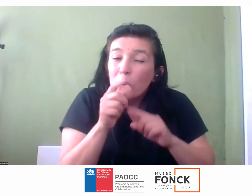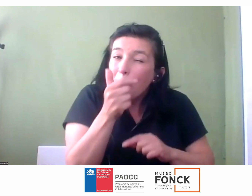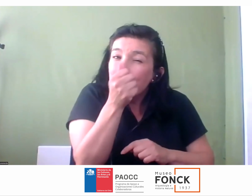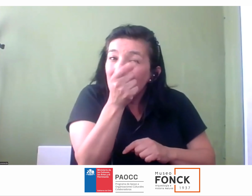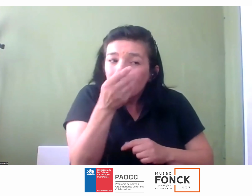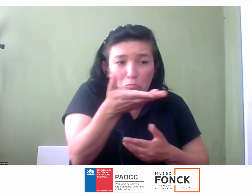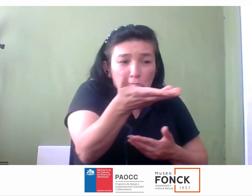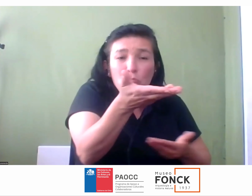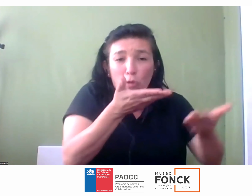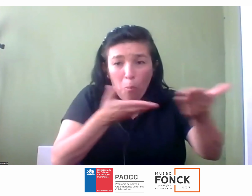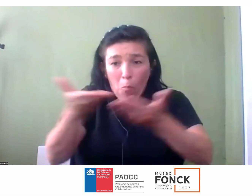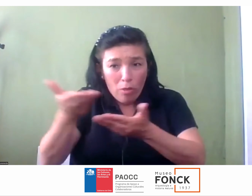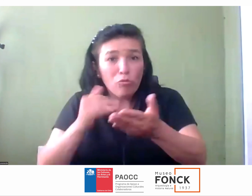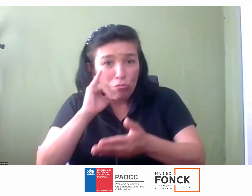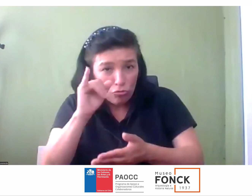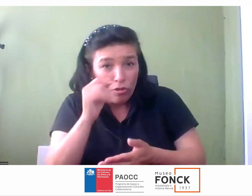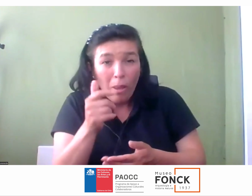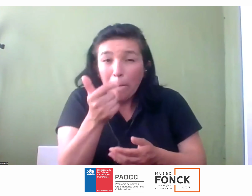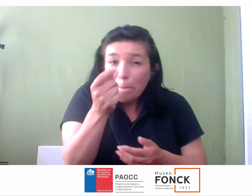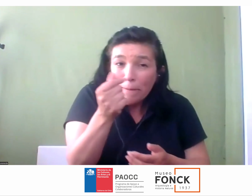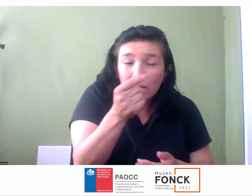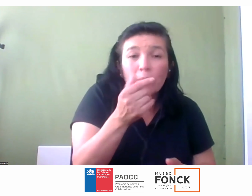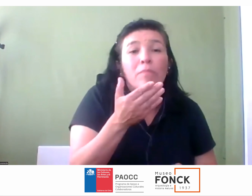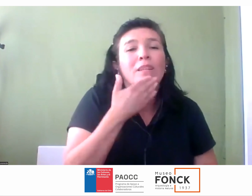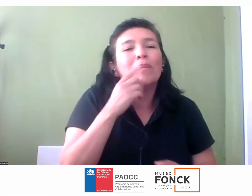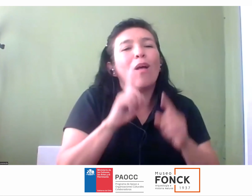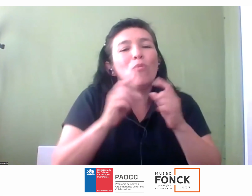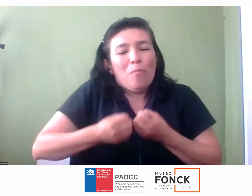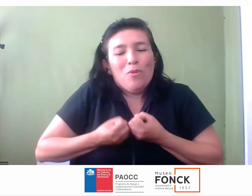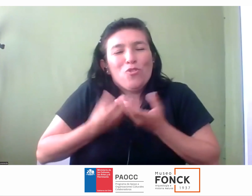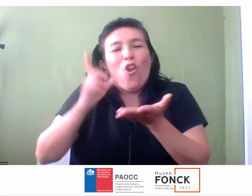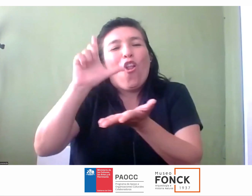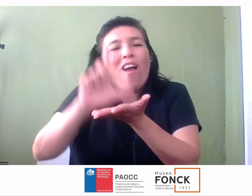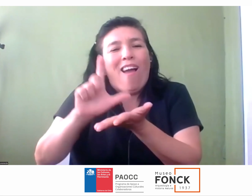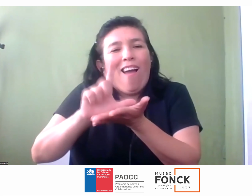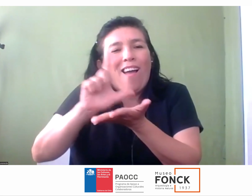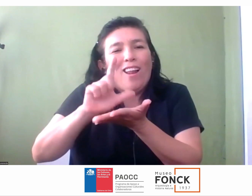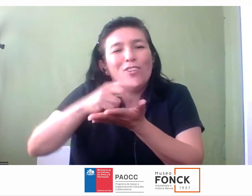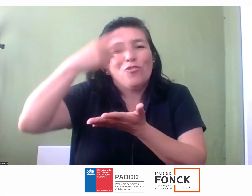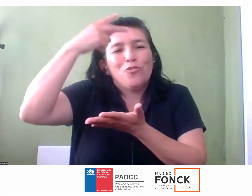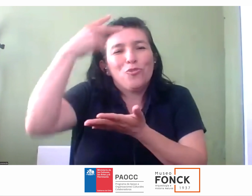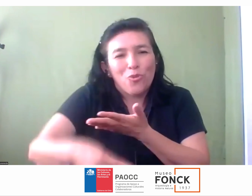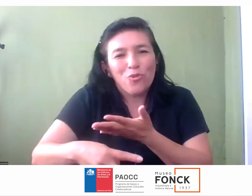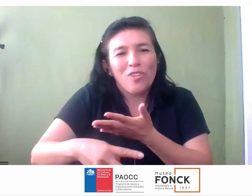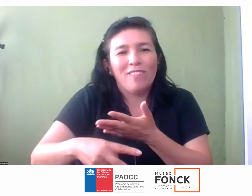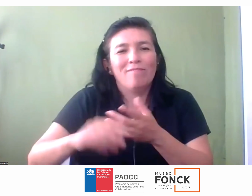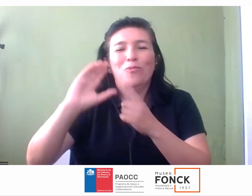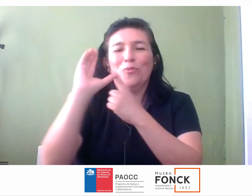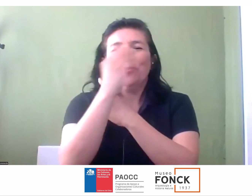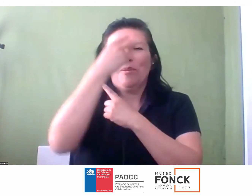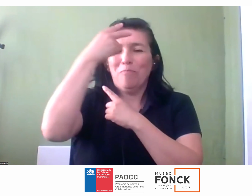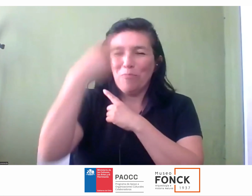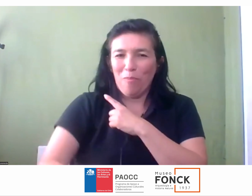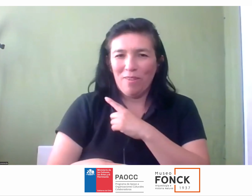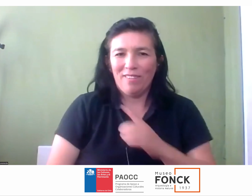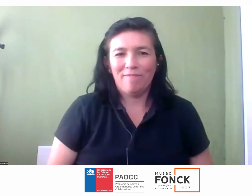comparten, también hay expresiones locales de esa pertenencia cultural.